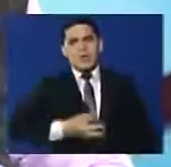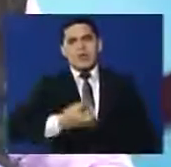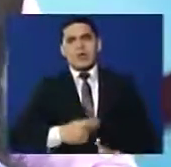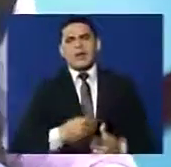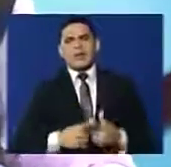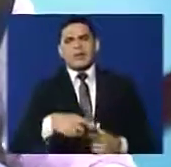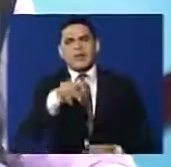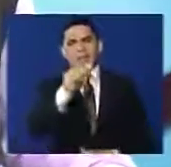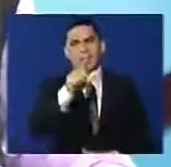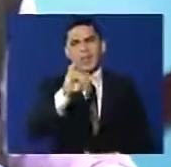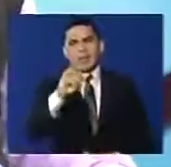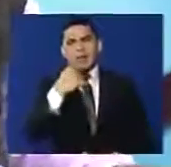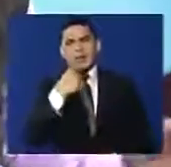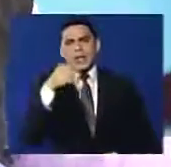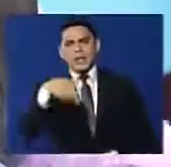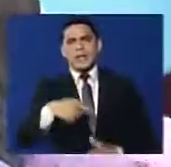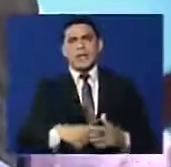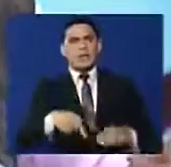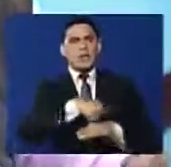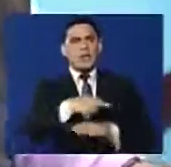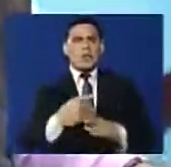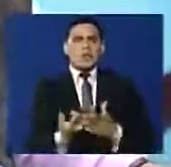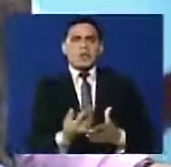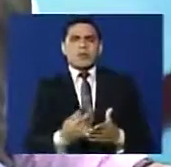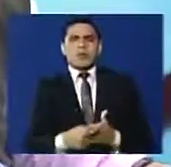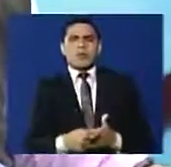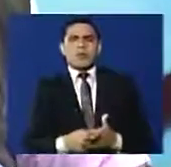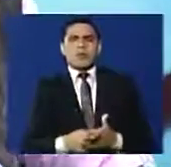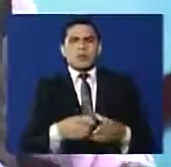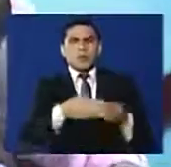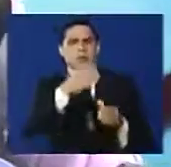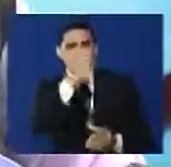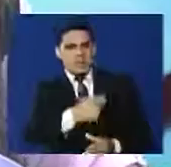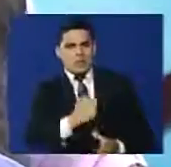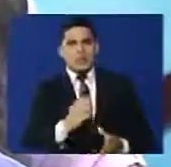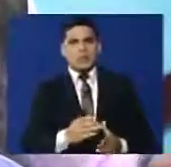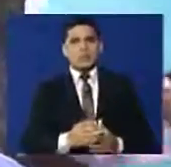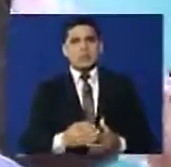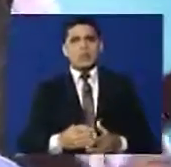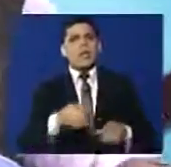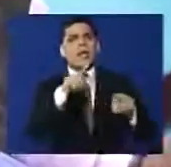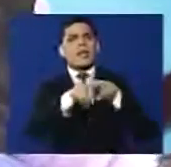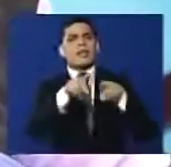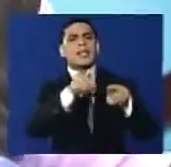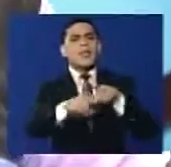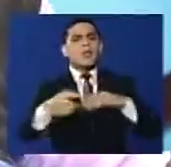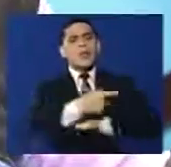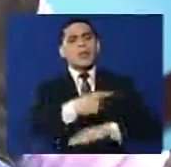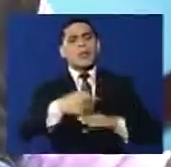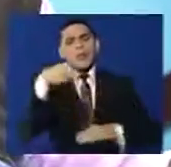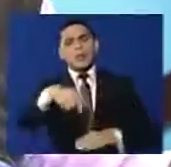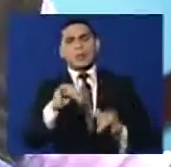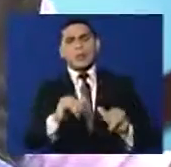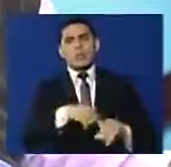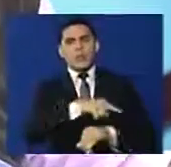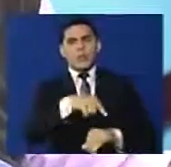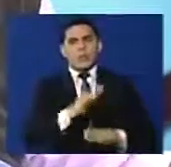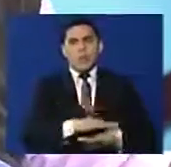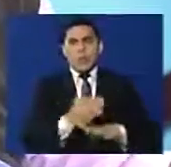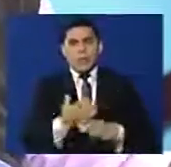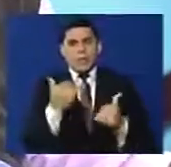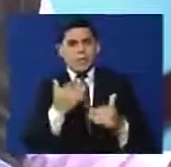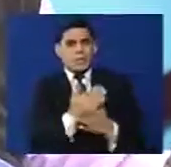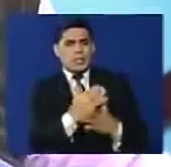Ali Primera a lo mejor estaría aquí en este momento con nosotros en físico y estaría criticando mucho lo que ha estado sucediendo aquí, porque